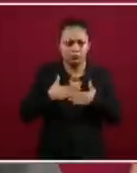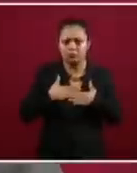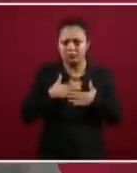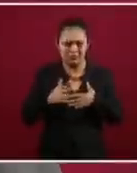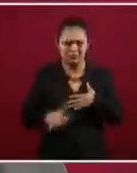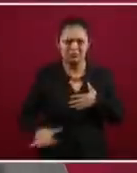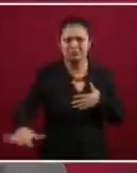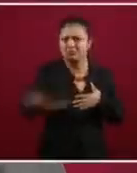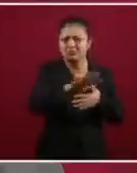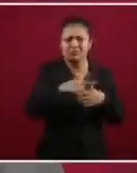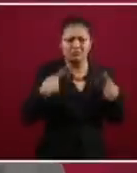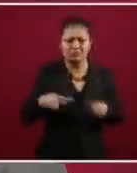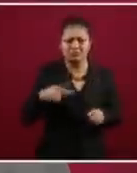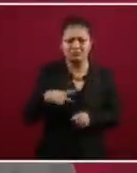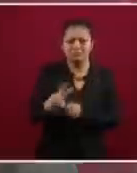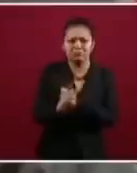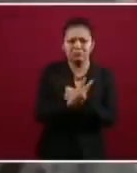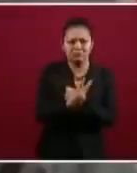Ustedes,